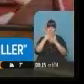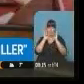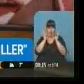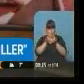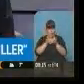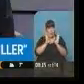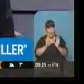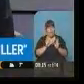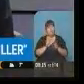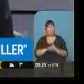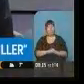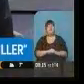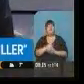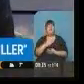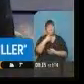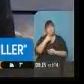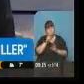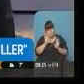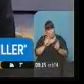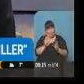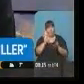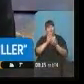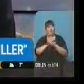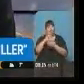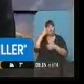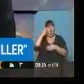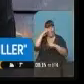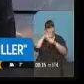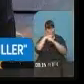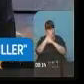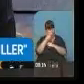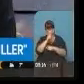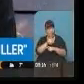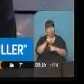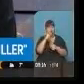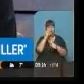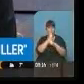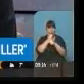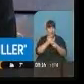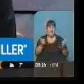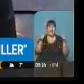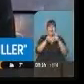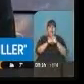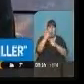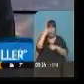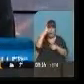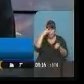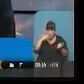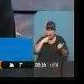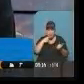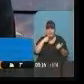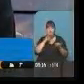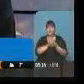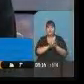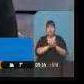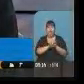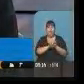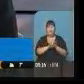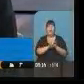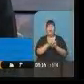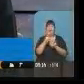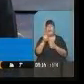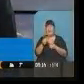en el tema del parlasur funciona se reúnen una vez por mes en lo que tiene que ver con